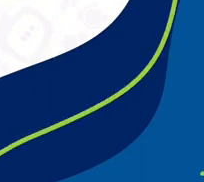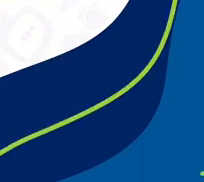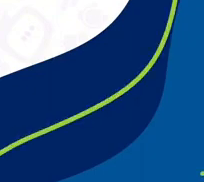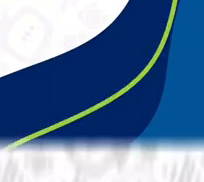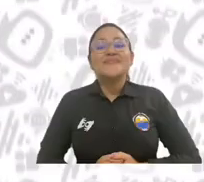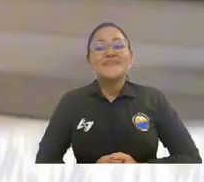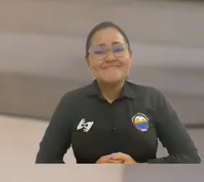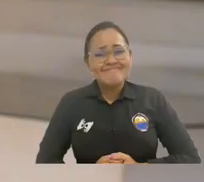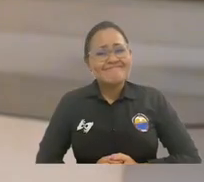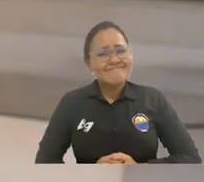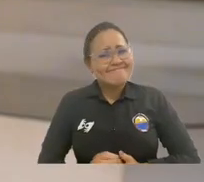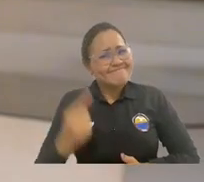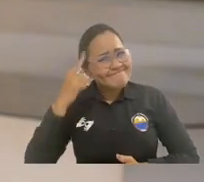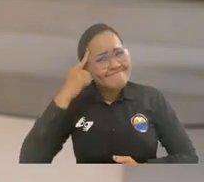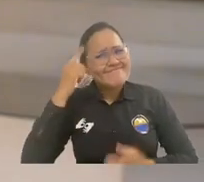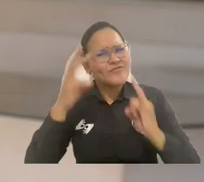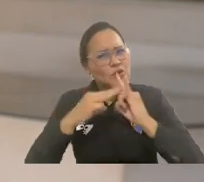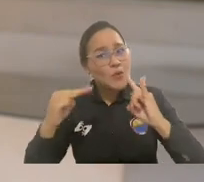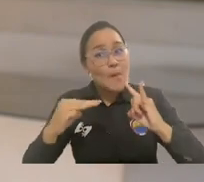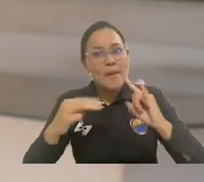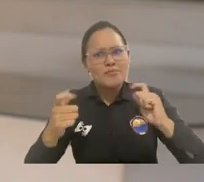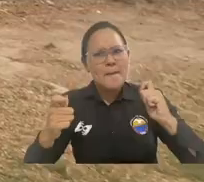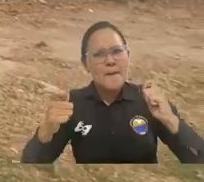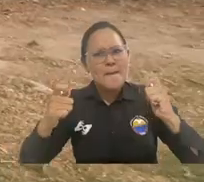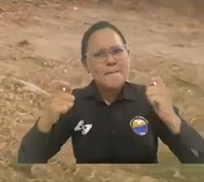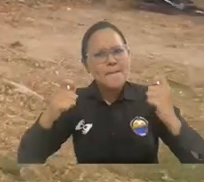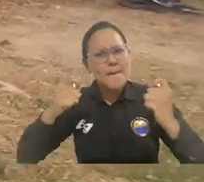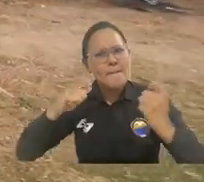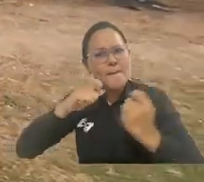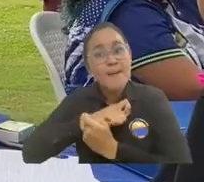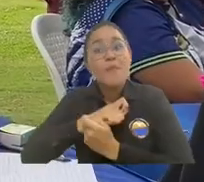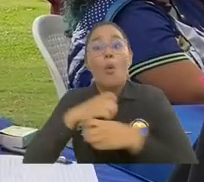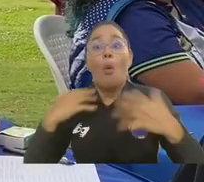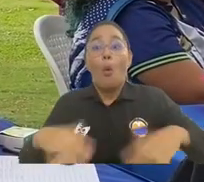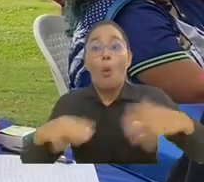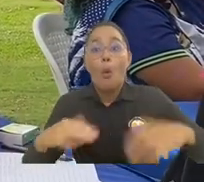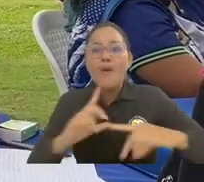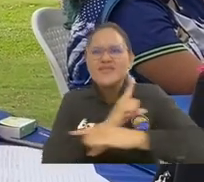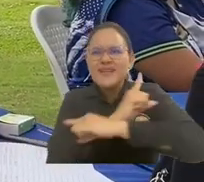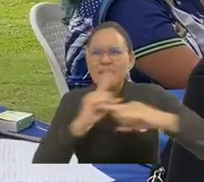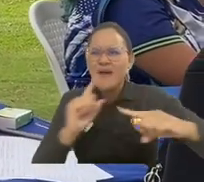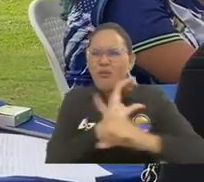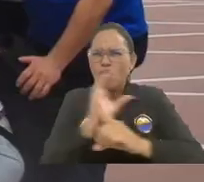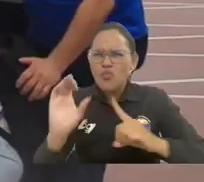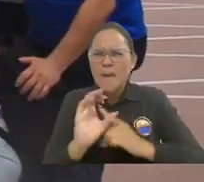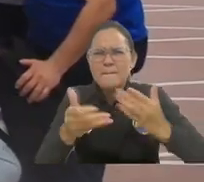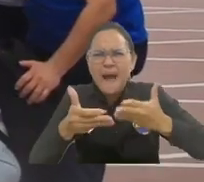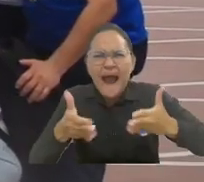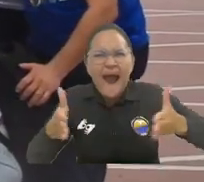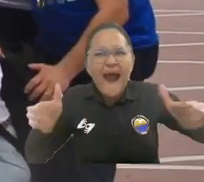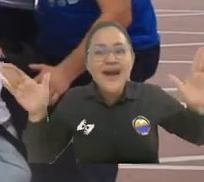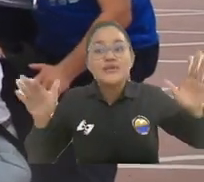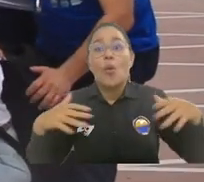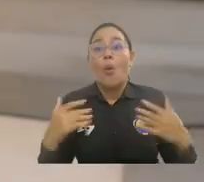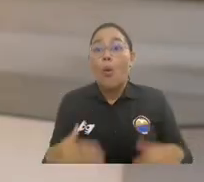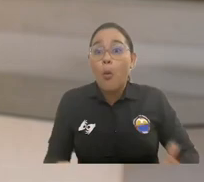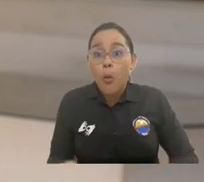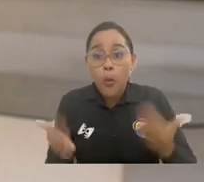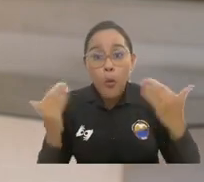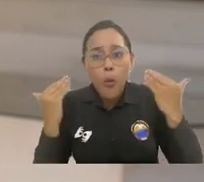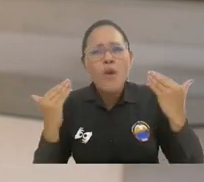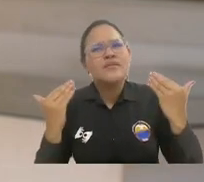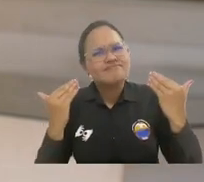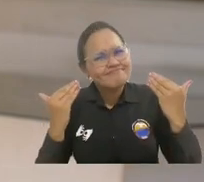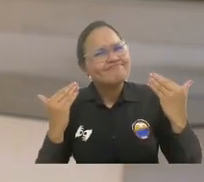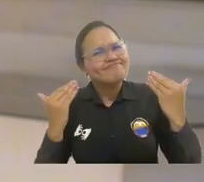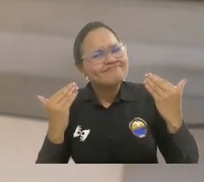2062 cada semana cultural se lleva a un nuevo nivel y esta no fue la excepción y creo que fue Algo extraordinario que la universidad se visionar que no se va a